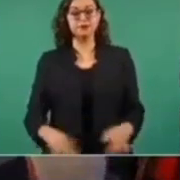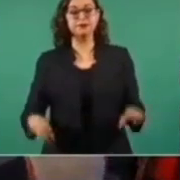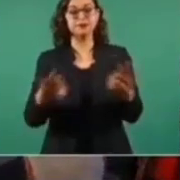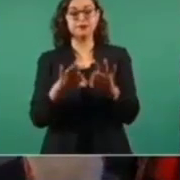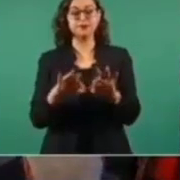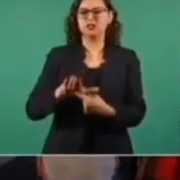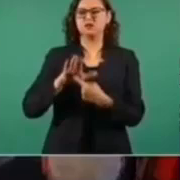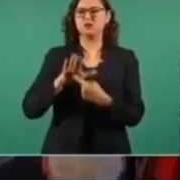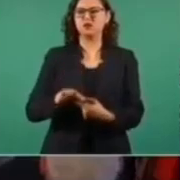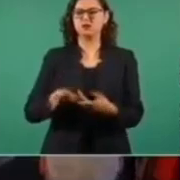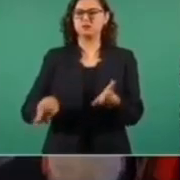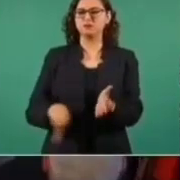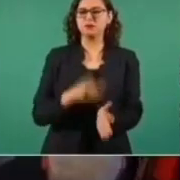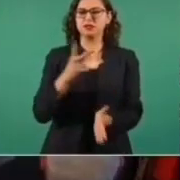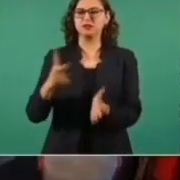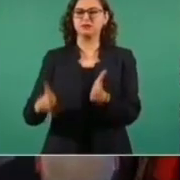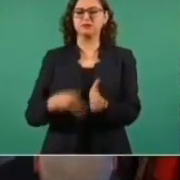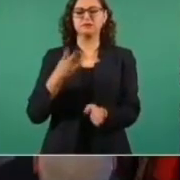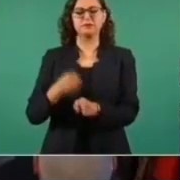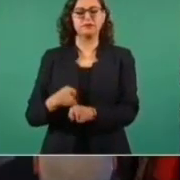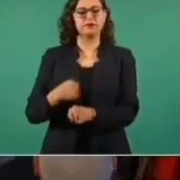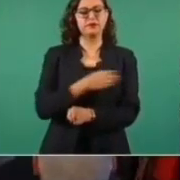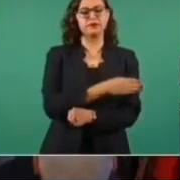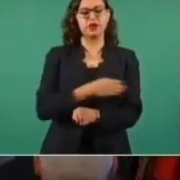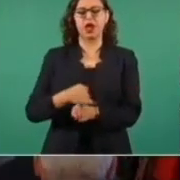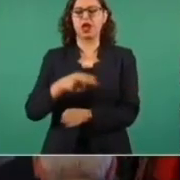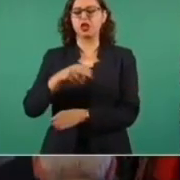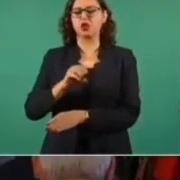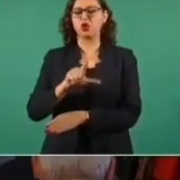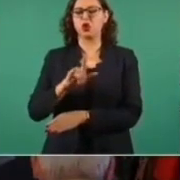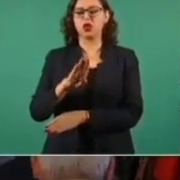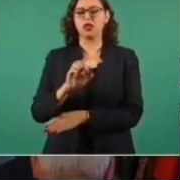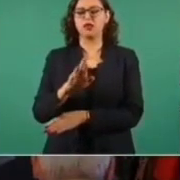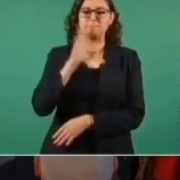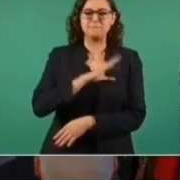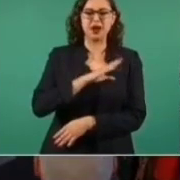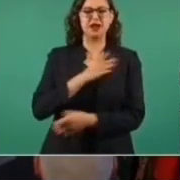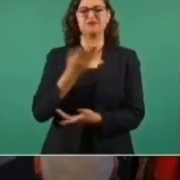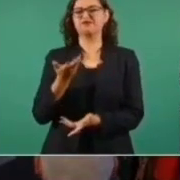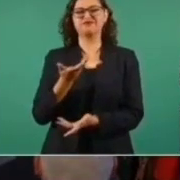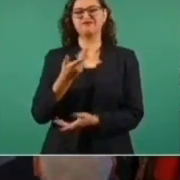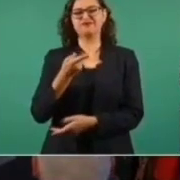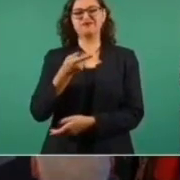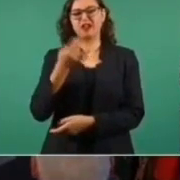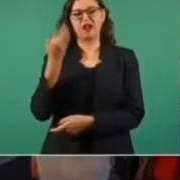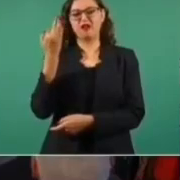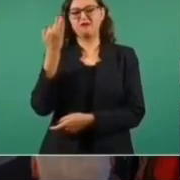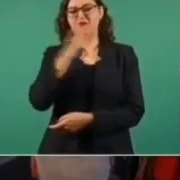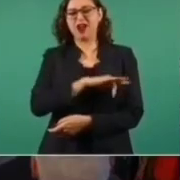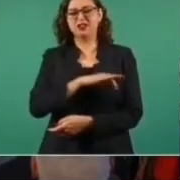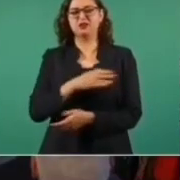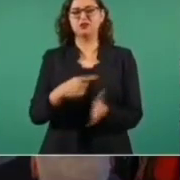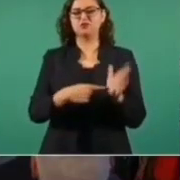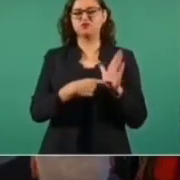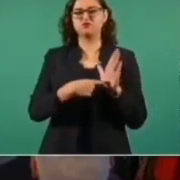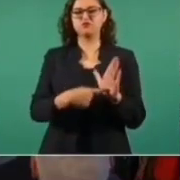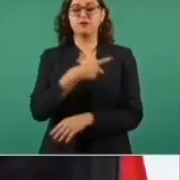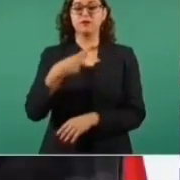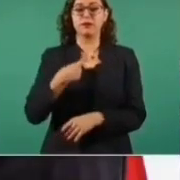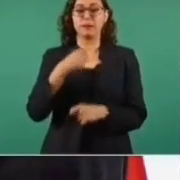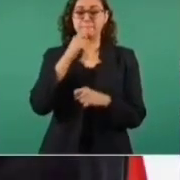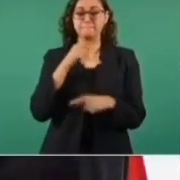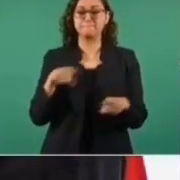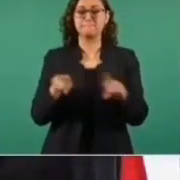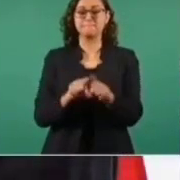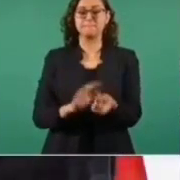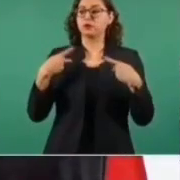farsa neoliberal y auspiciando el cambio de mentalidad del pueblo, porque eso es lo más cercano a lo esencial y a